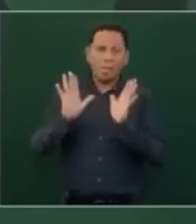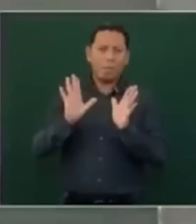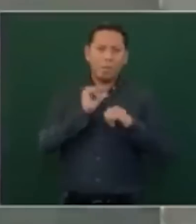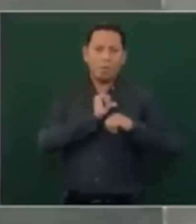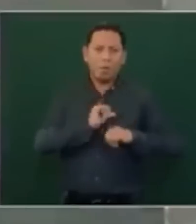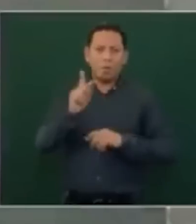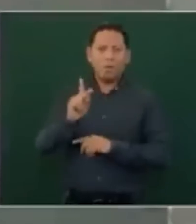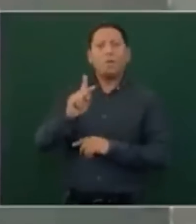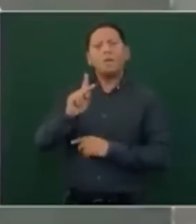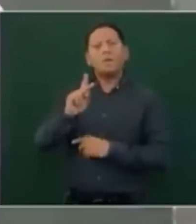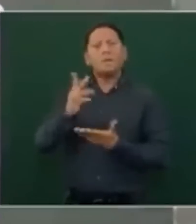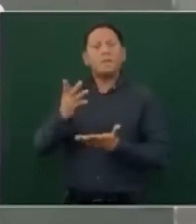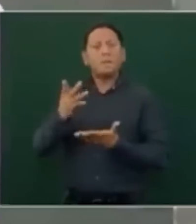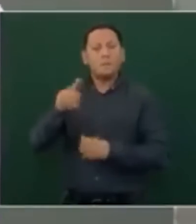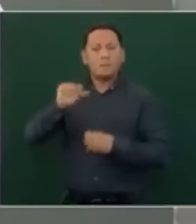legislativo